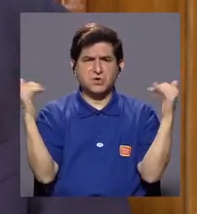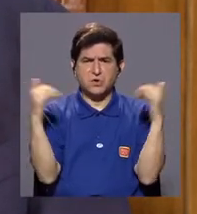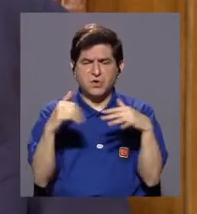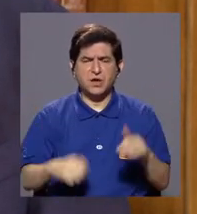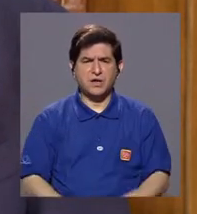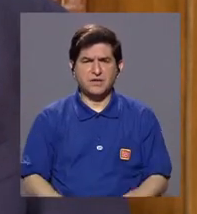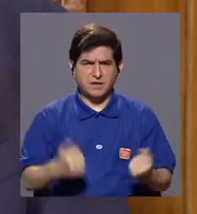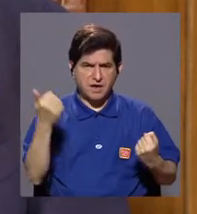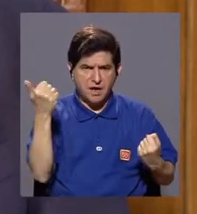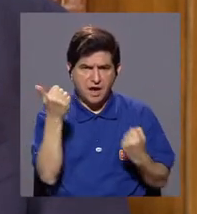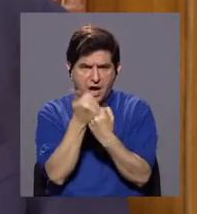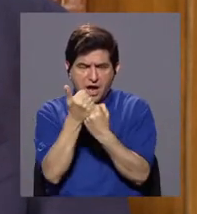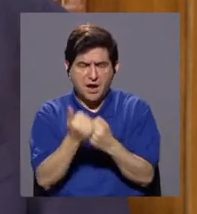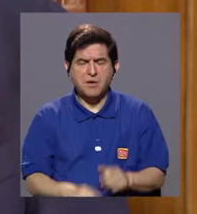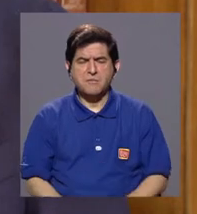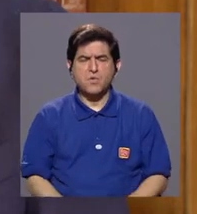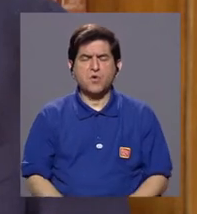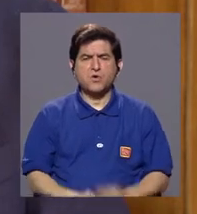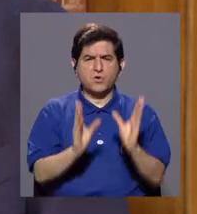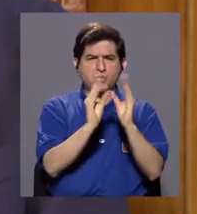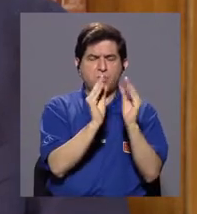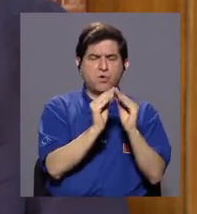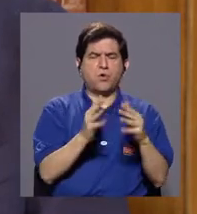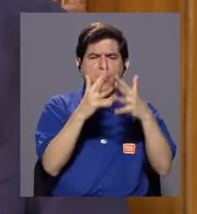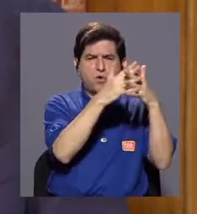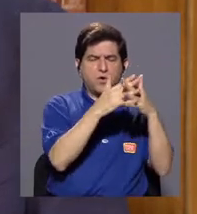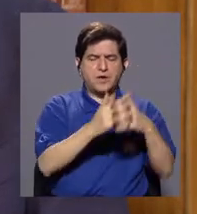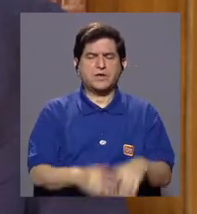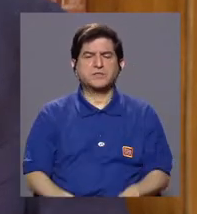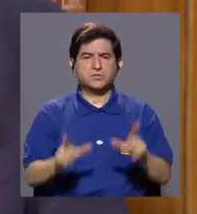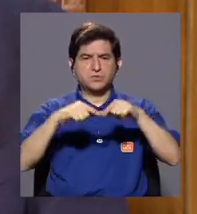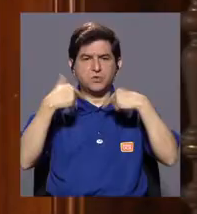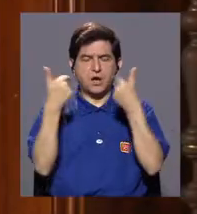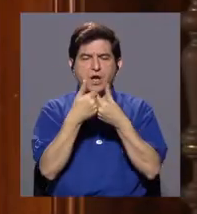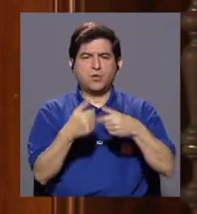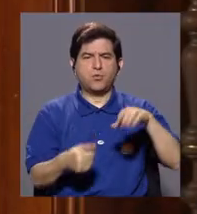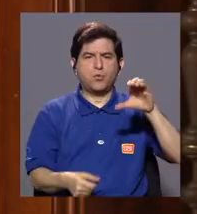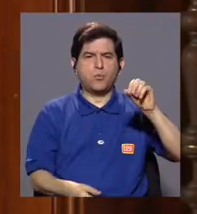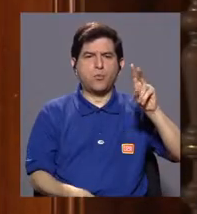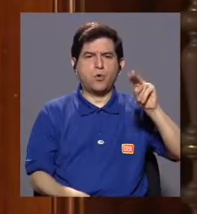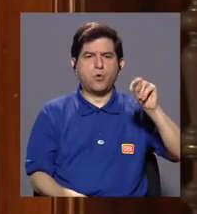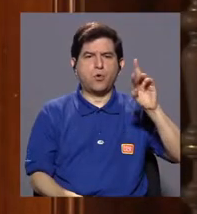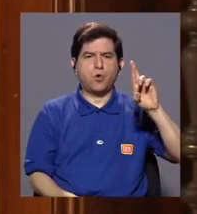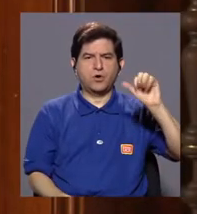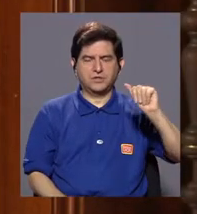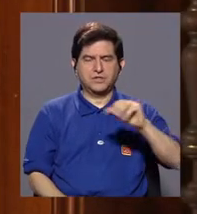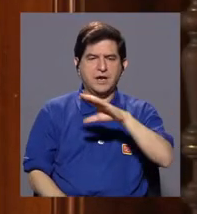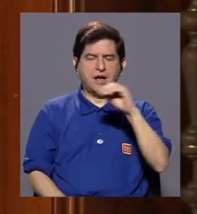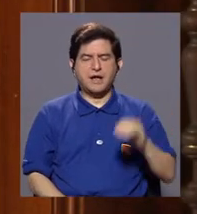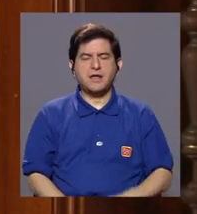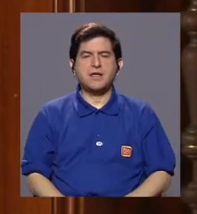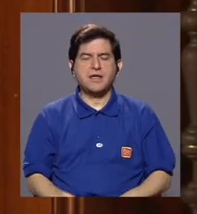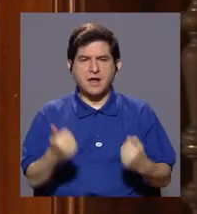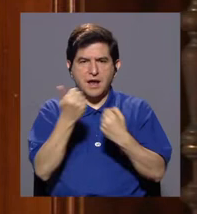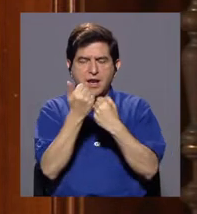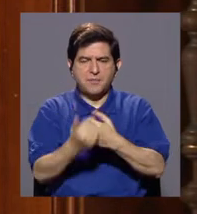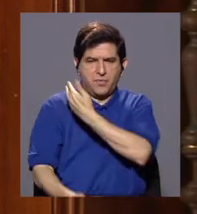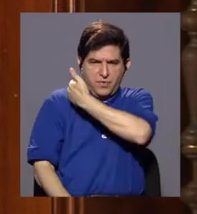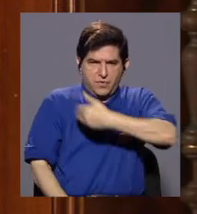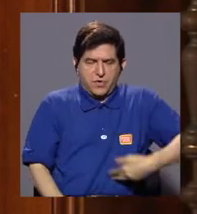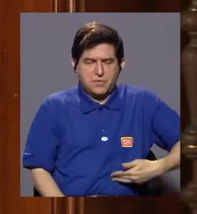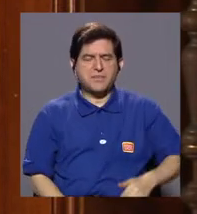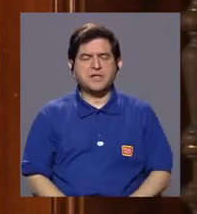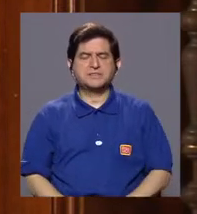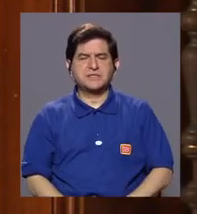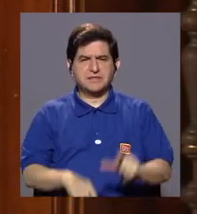apoyo del Congreso de Estados Unidos a la contra nicaragüense, el apoyo de Gorbachev y Fidel Castro